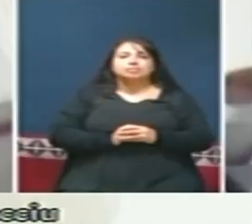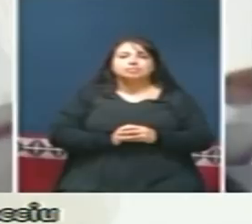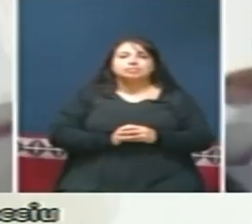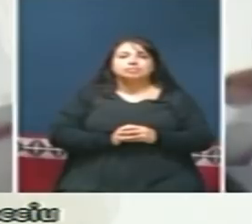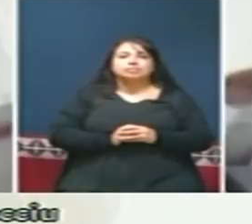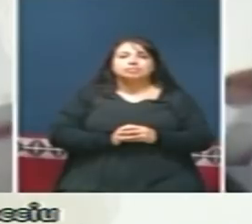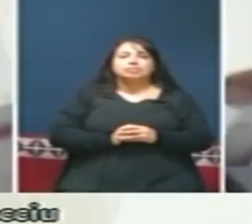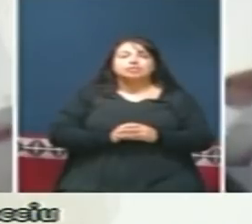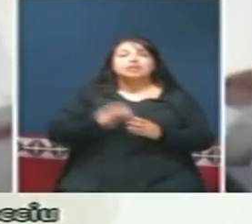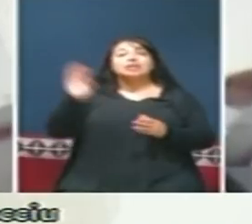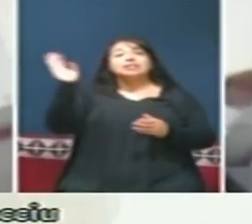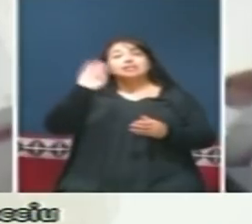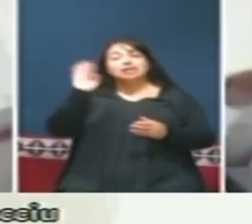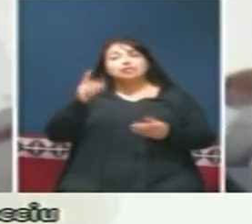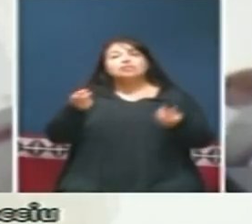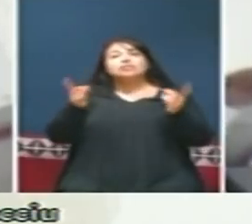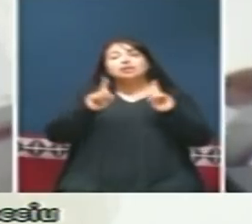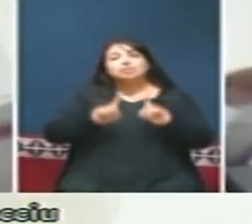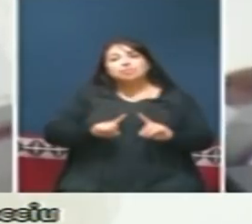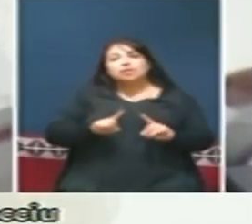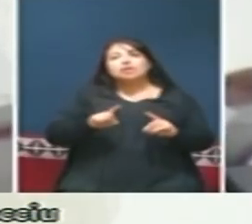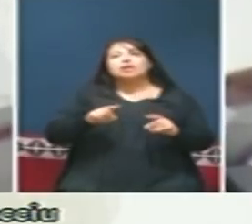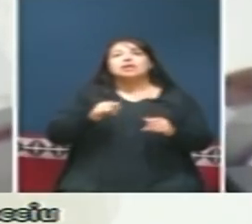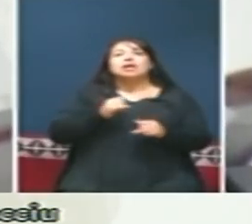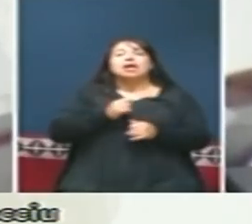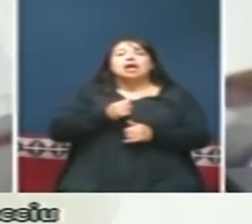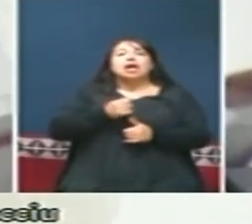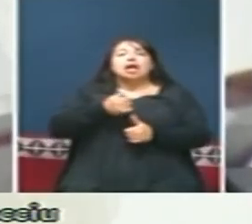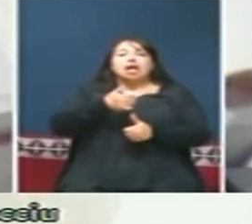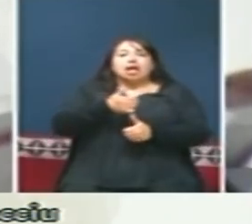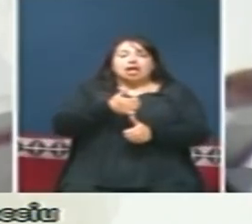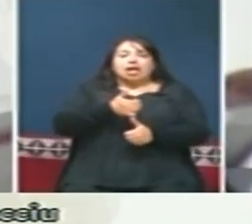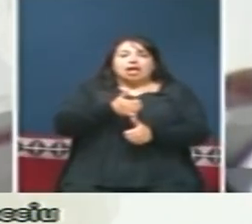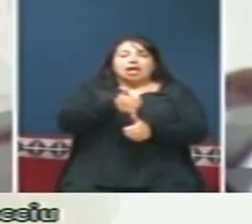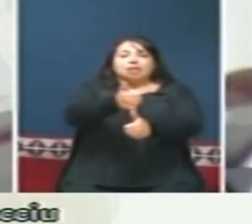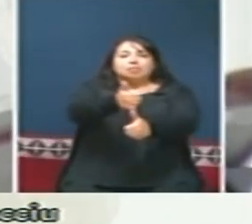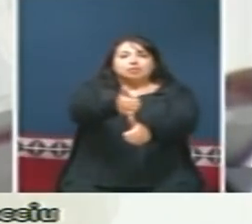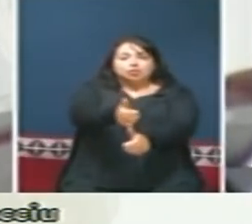Saluda el señor nuncio apostólico, su excelencia Monseñor León Calenga.